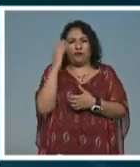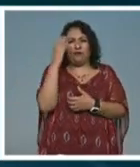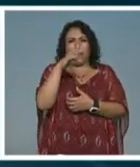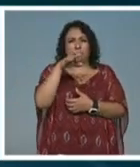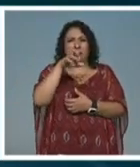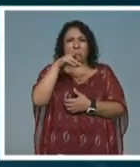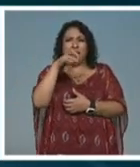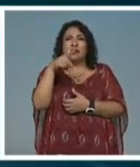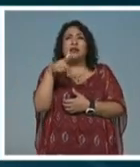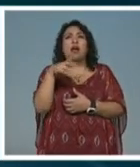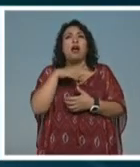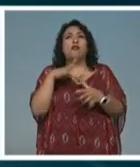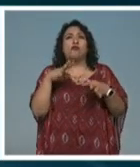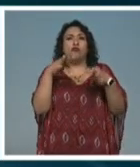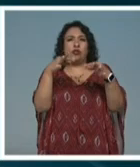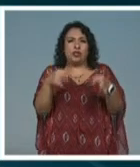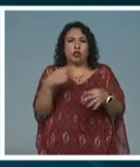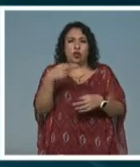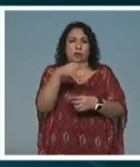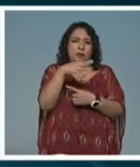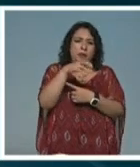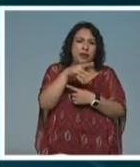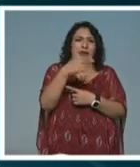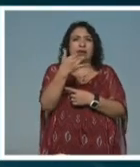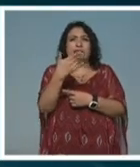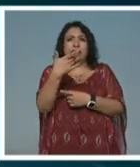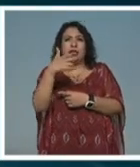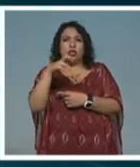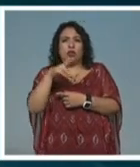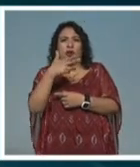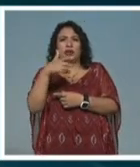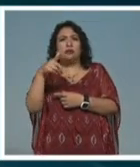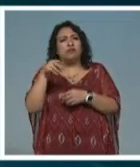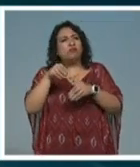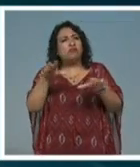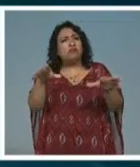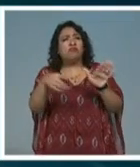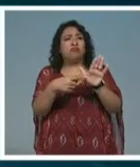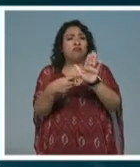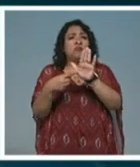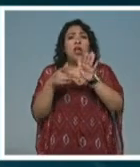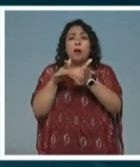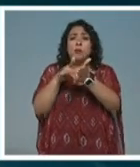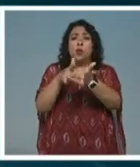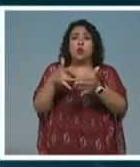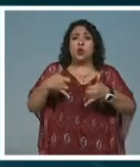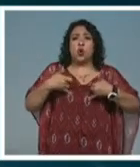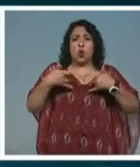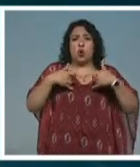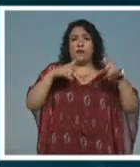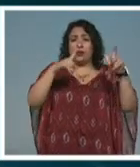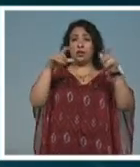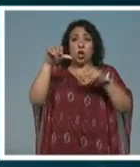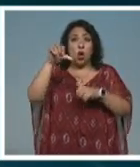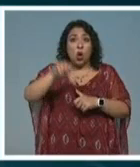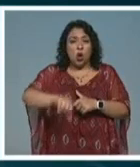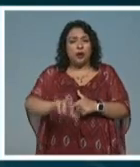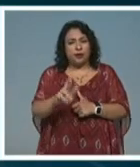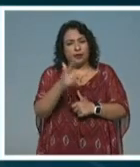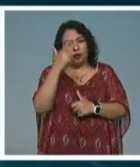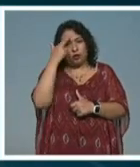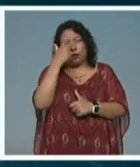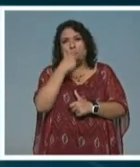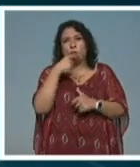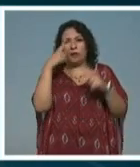María García, la Fundación María y Héctor García, para difundir su obra y apoyar a los jóvenes de la lente. Hoy, recordamos